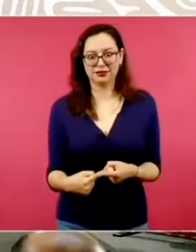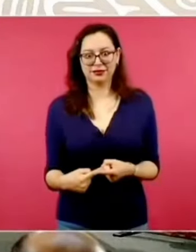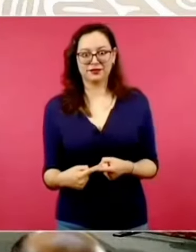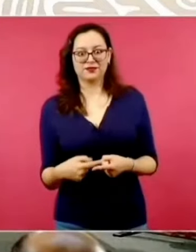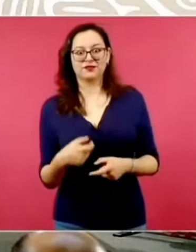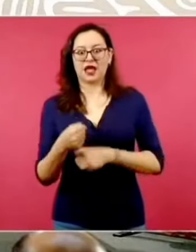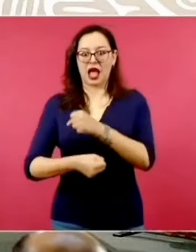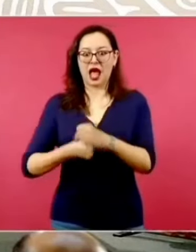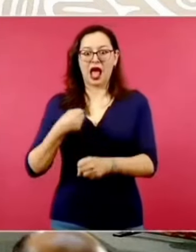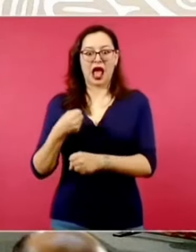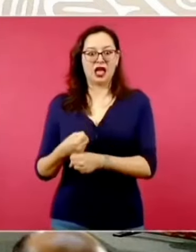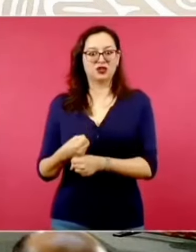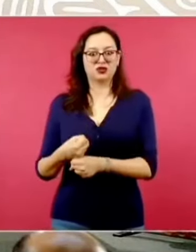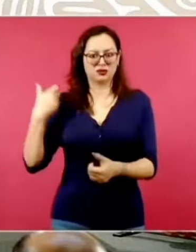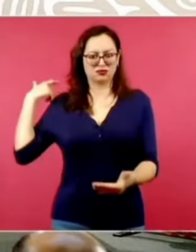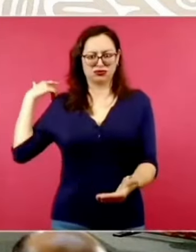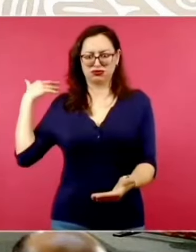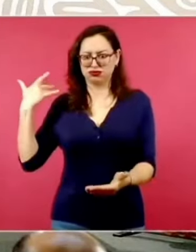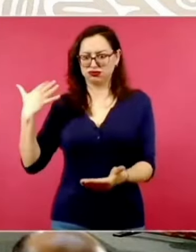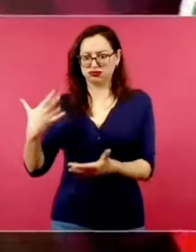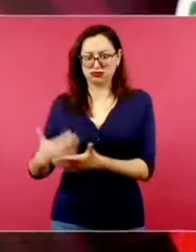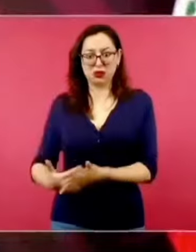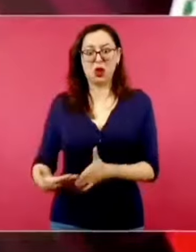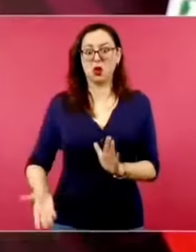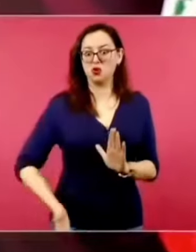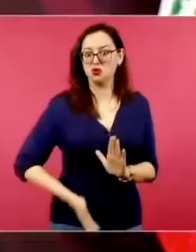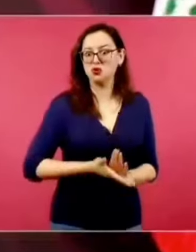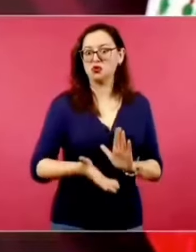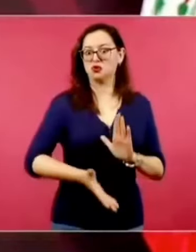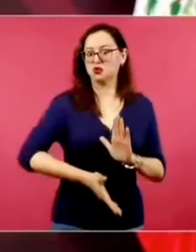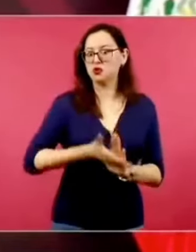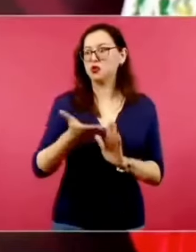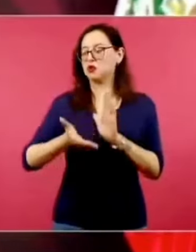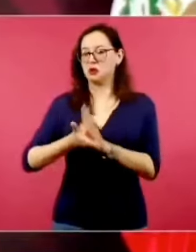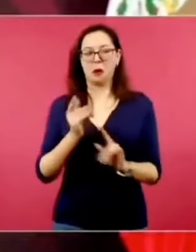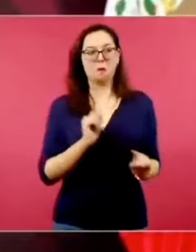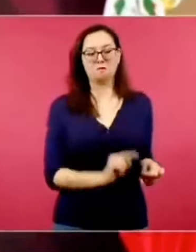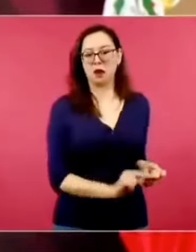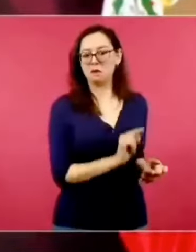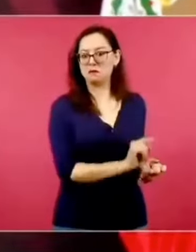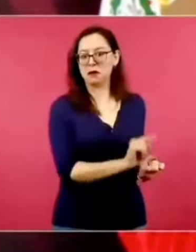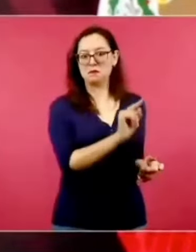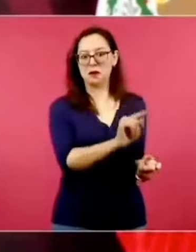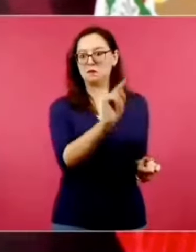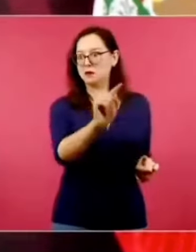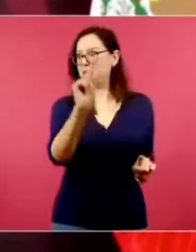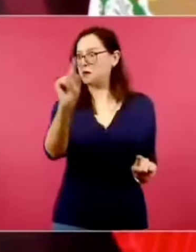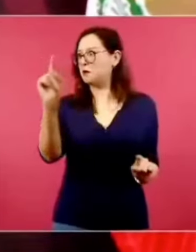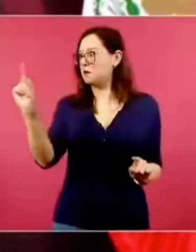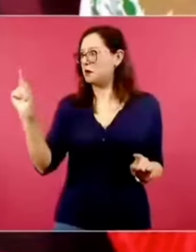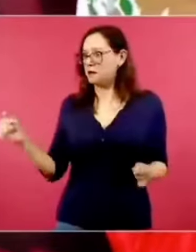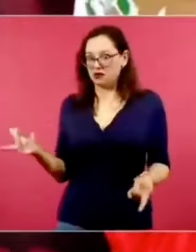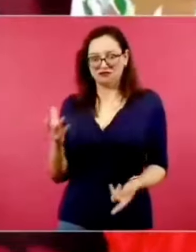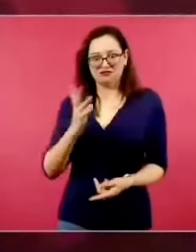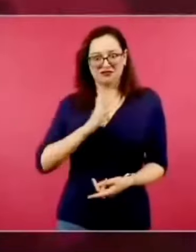la Revolución una gran inversión hay embalses hay presas